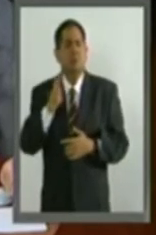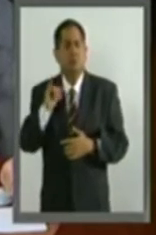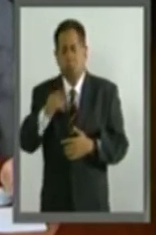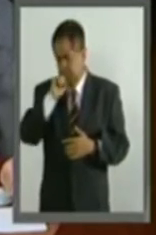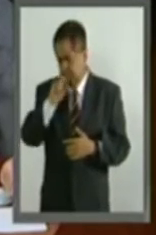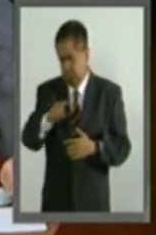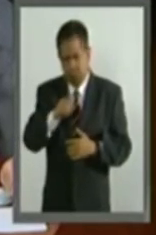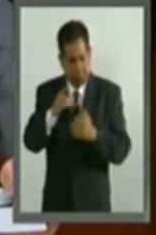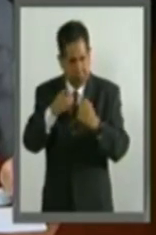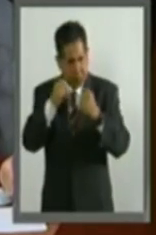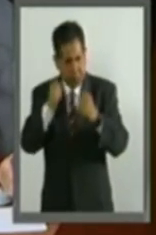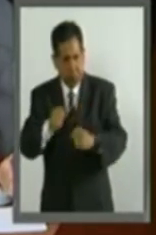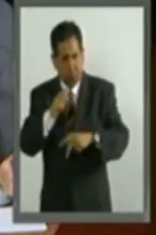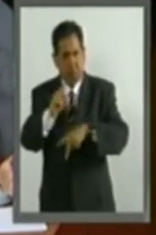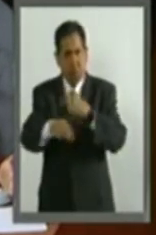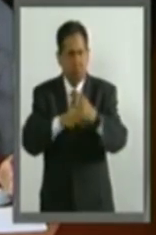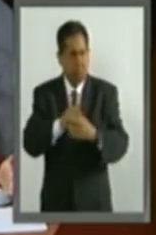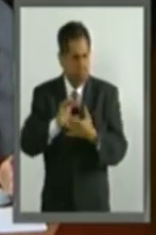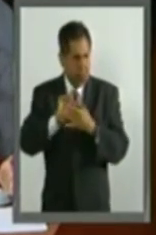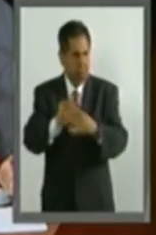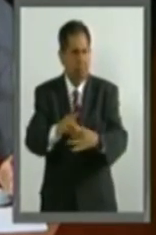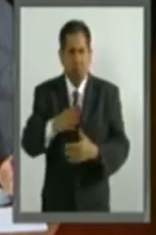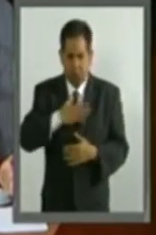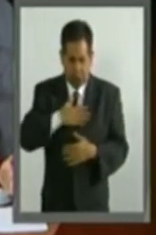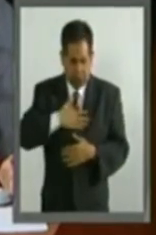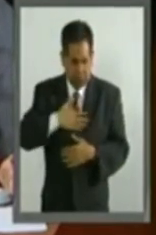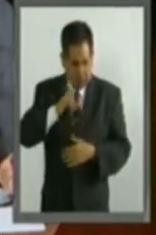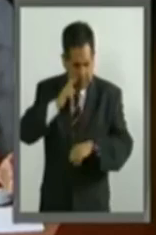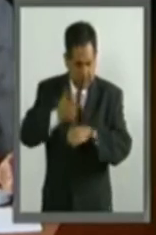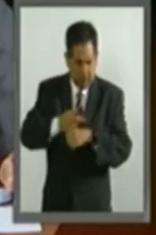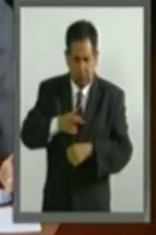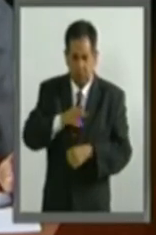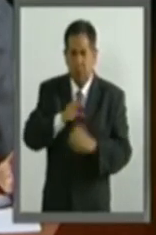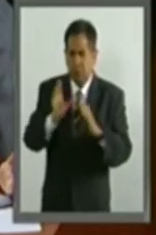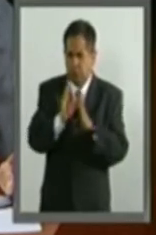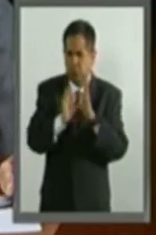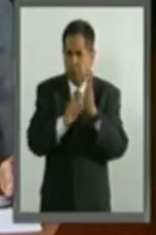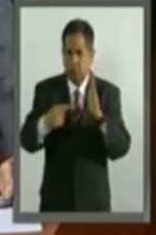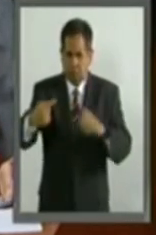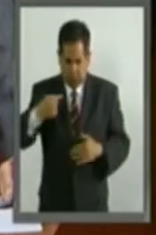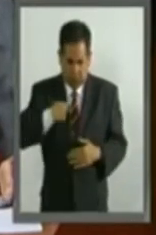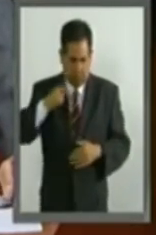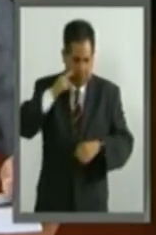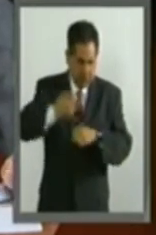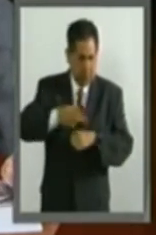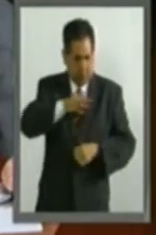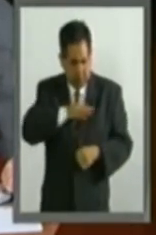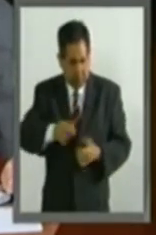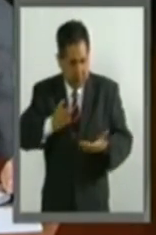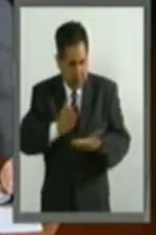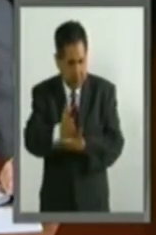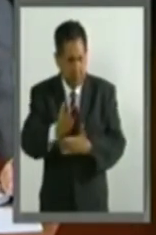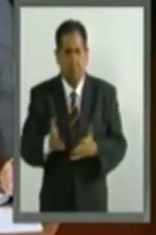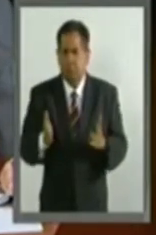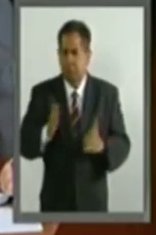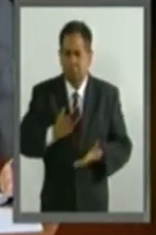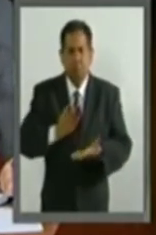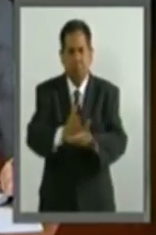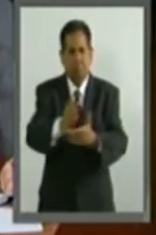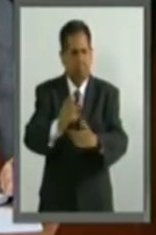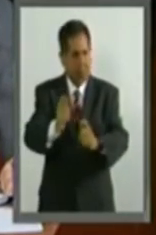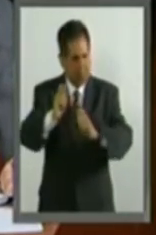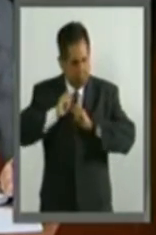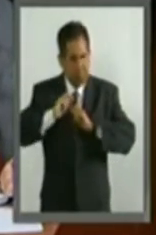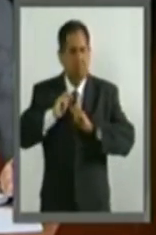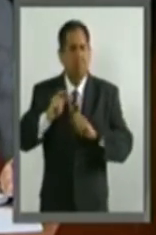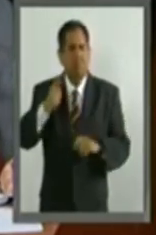parlamentario que estaremos ejerciendo en esta soberanía, estoy seguro que toda, esa facultad